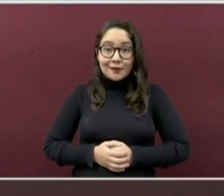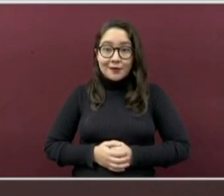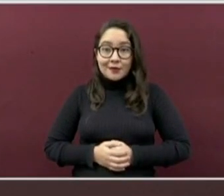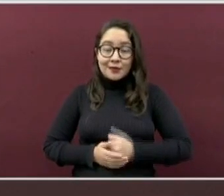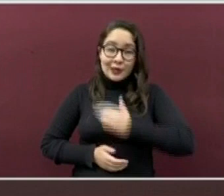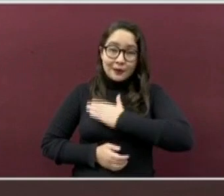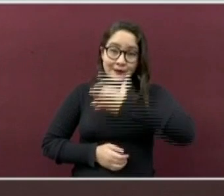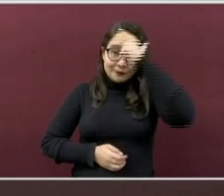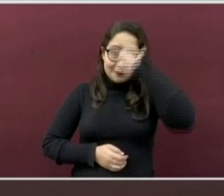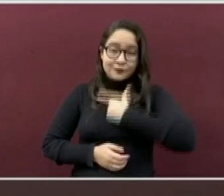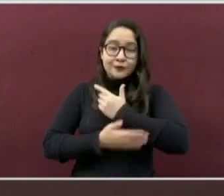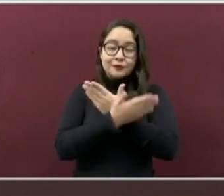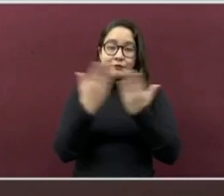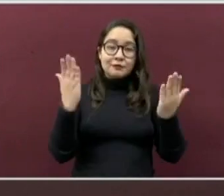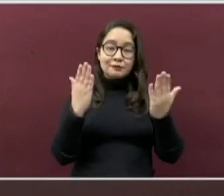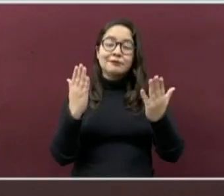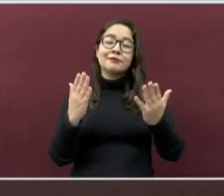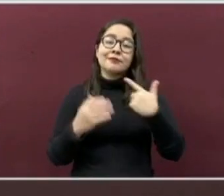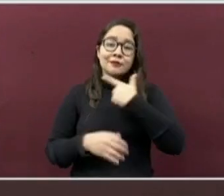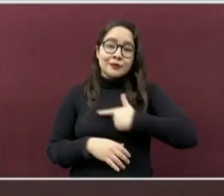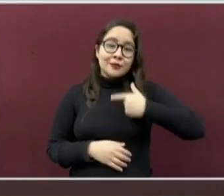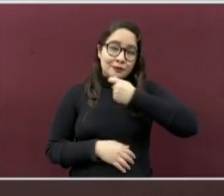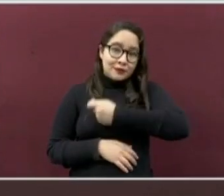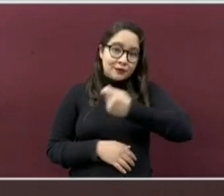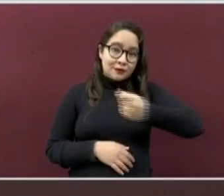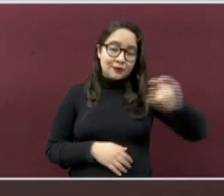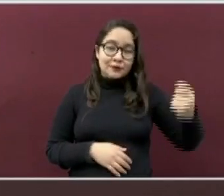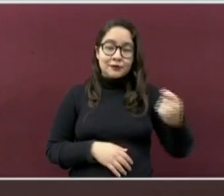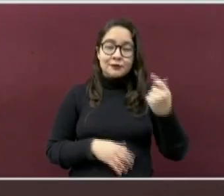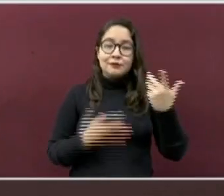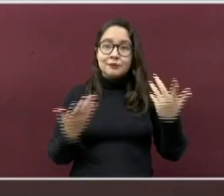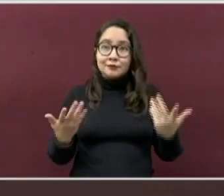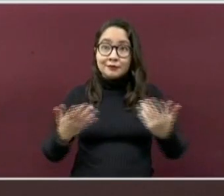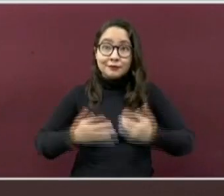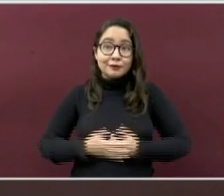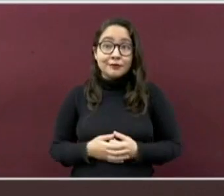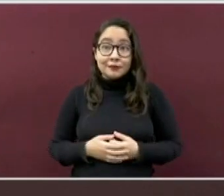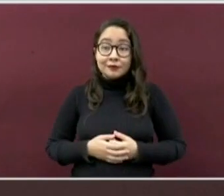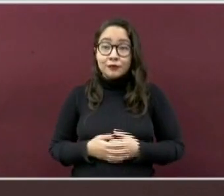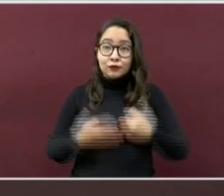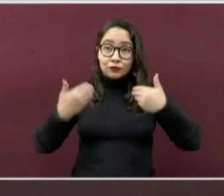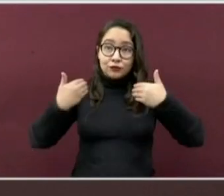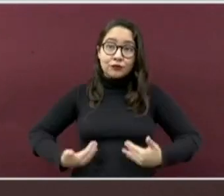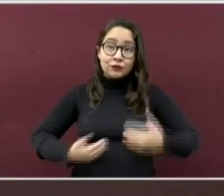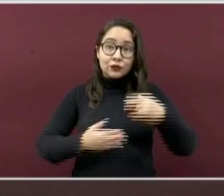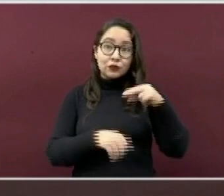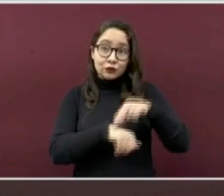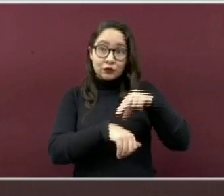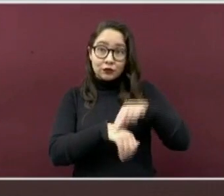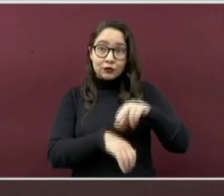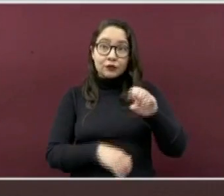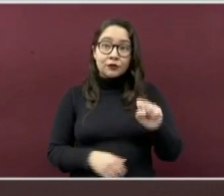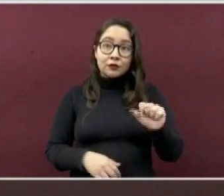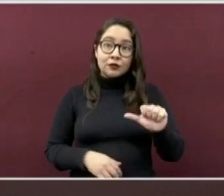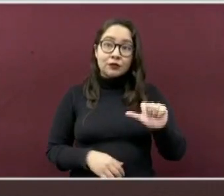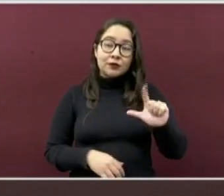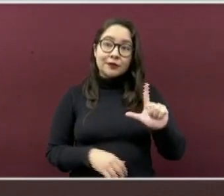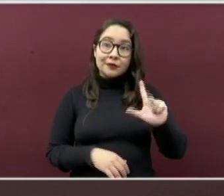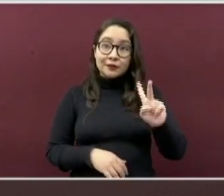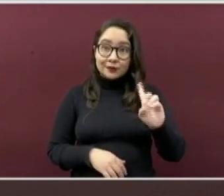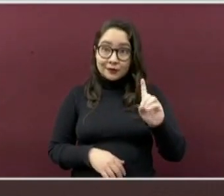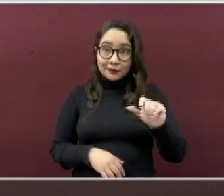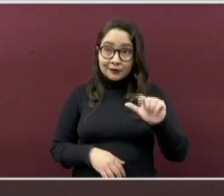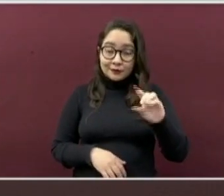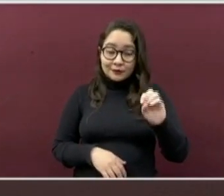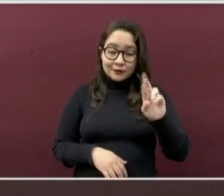Muy buenas noches, es un gusto saludarlos. Soy el doctor Salvador Beristain Hernández, director de